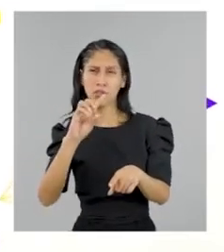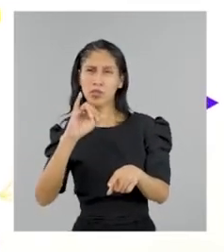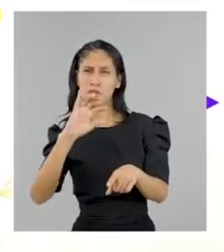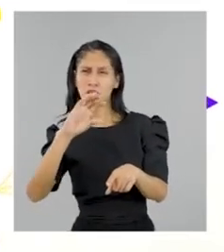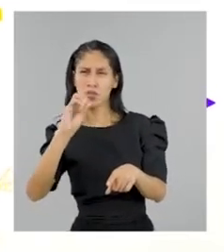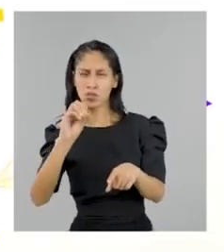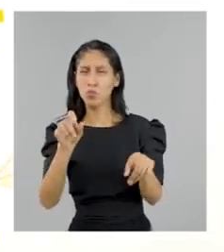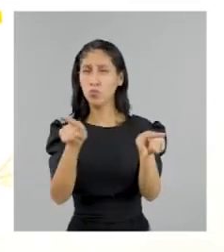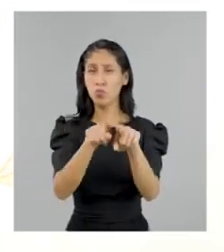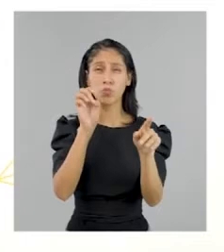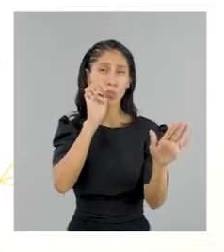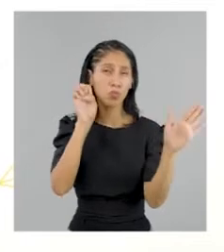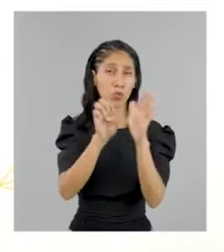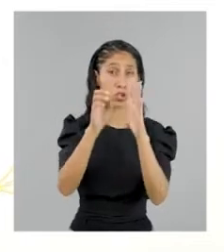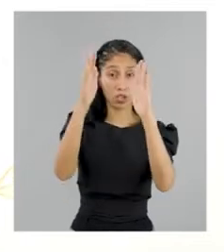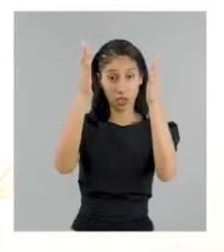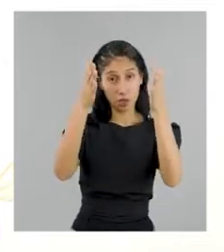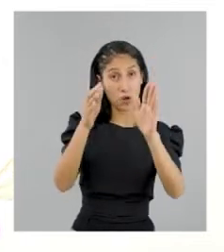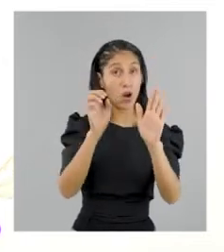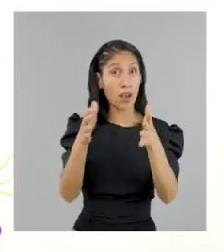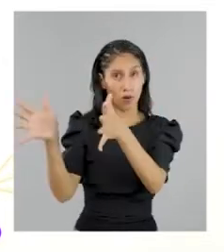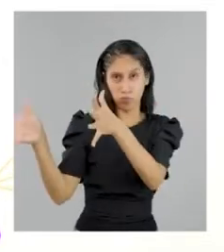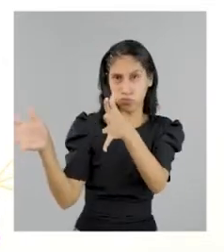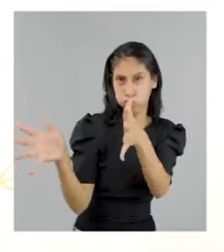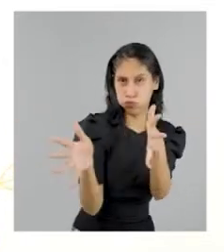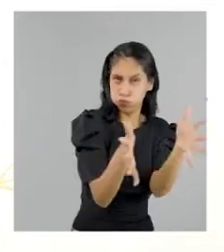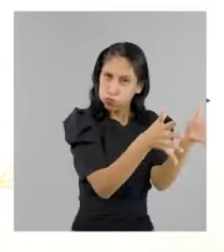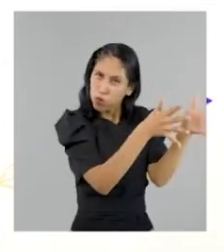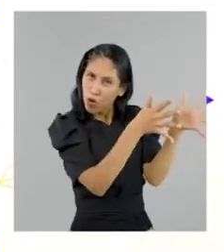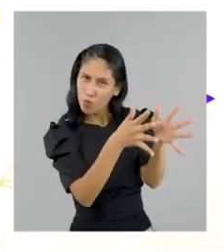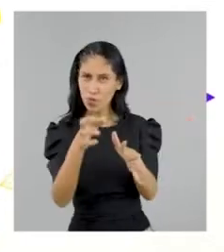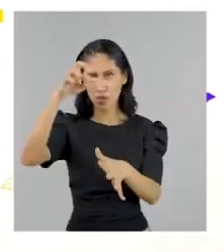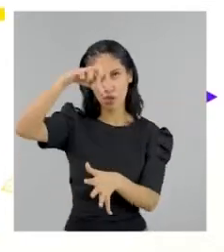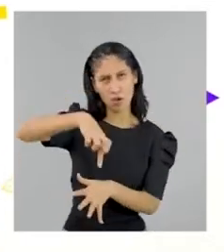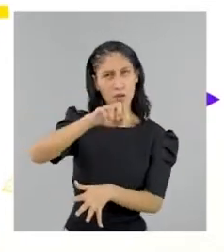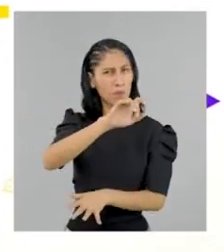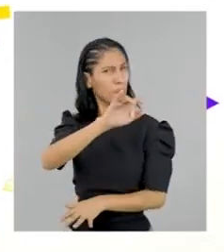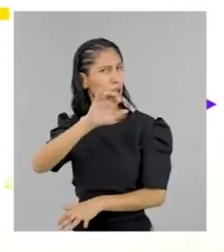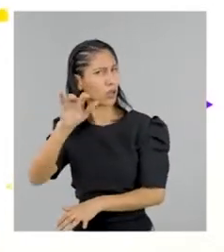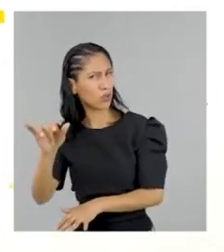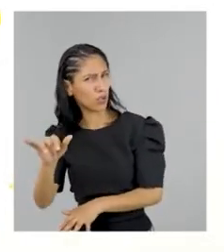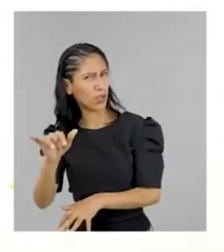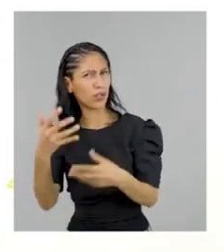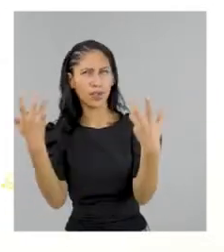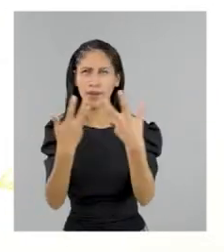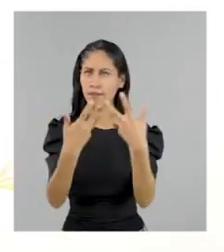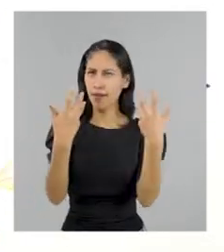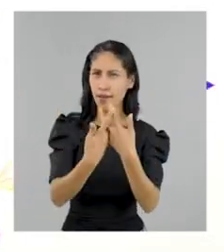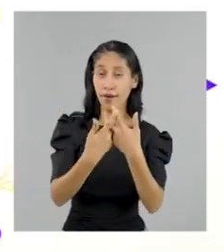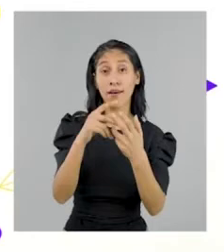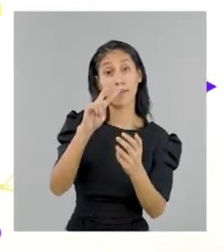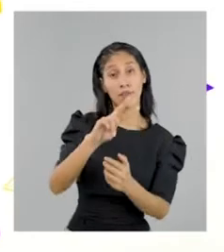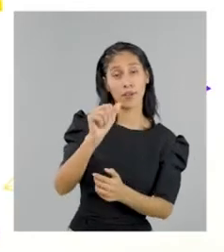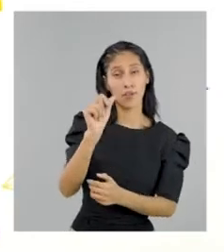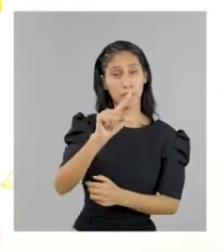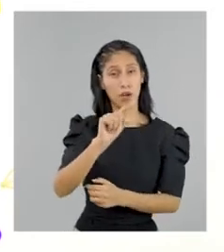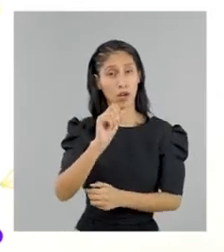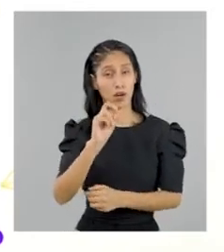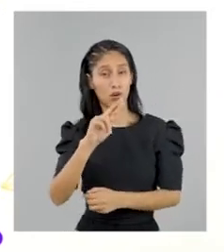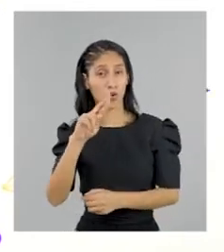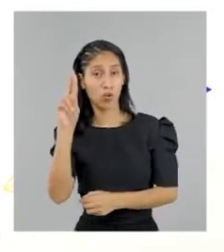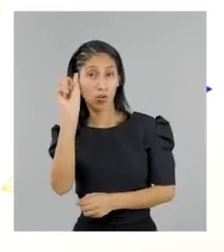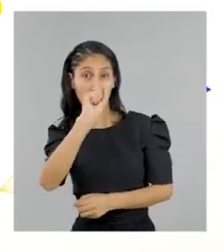pendular, el voltaje en un circuito de corriente alterna que oscila periódicamente entre valores